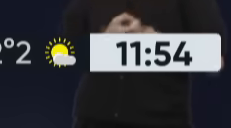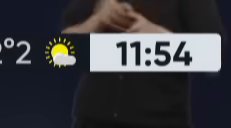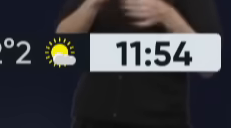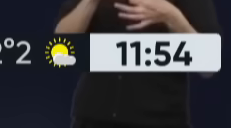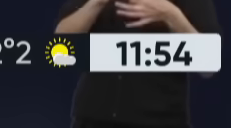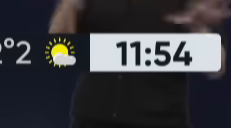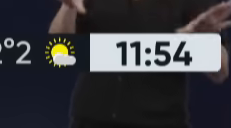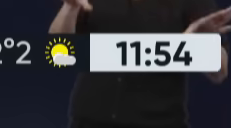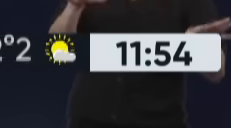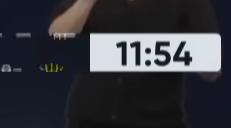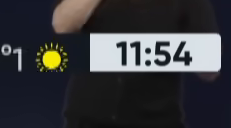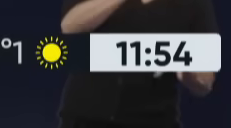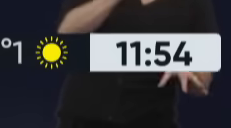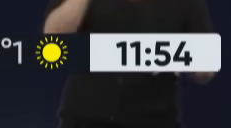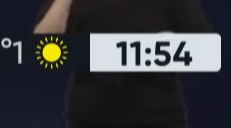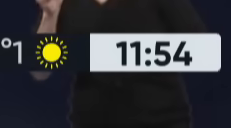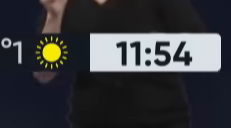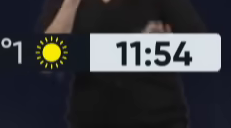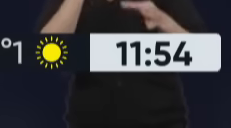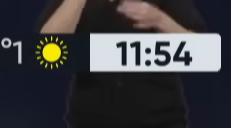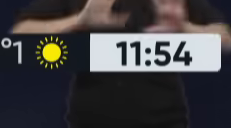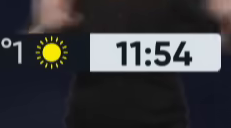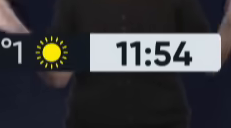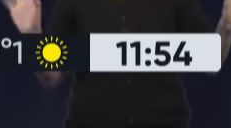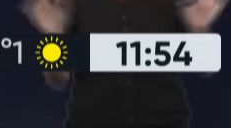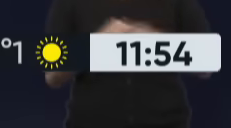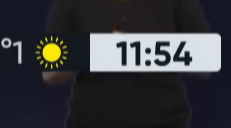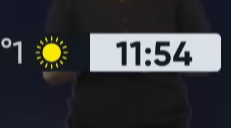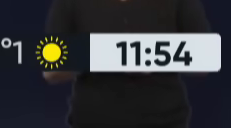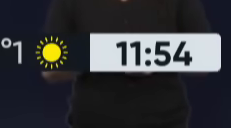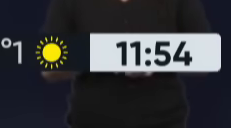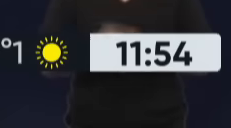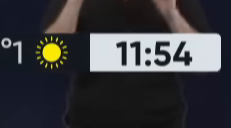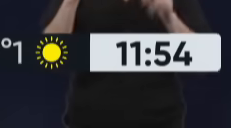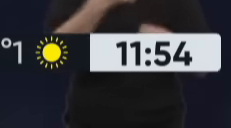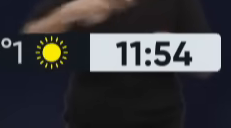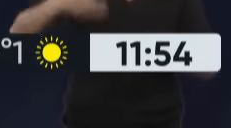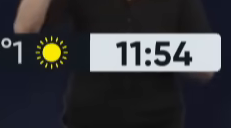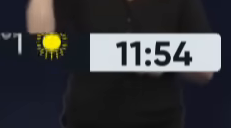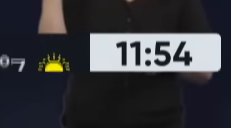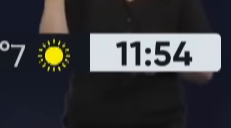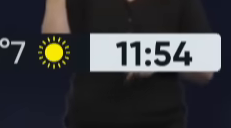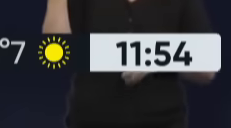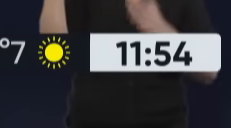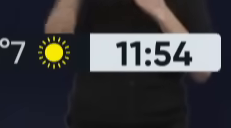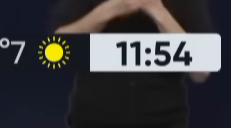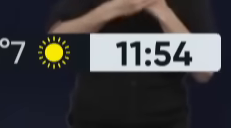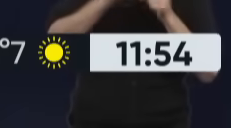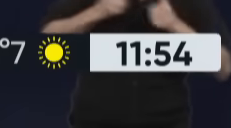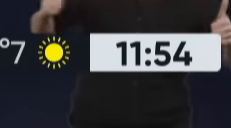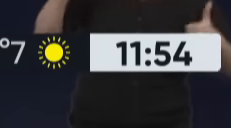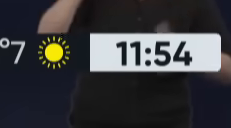el esquema que el ministro Caputo, Santiago Bausili y Juan Paso y demás funcionarios hemos